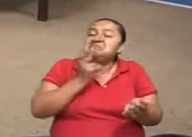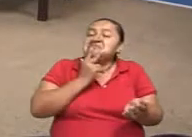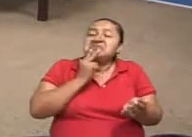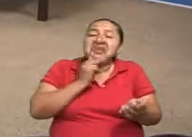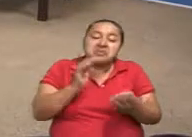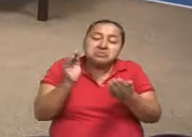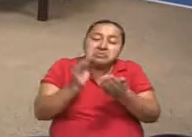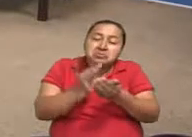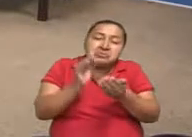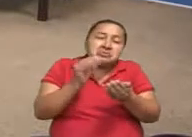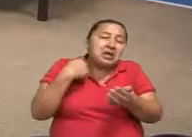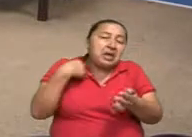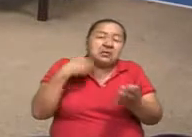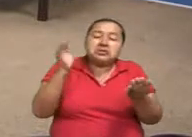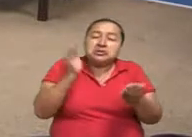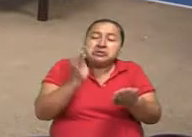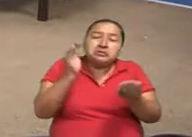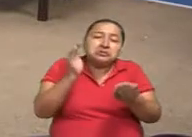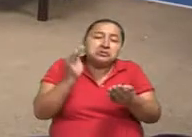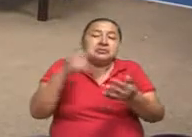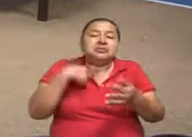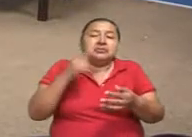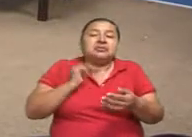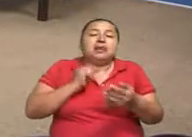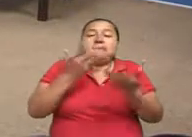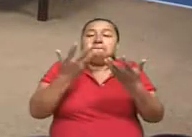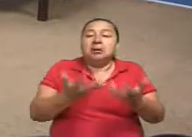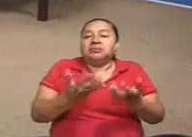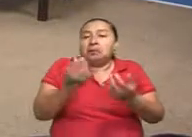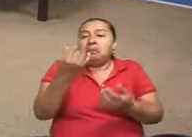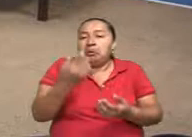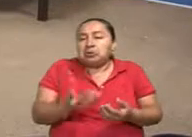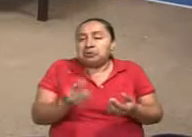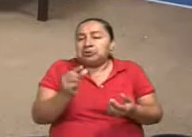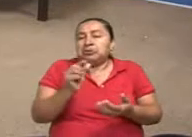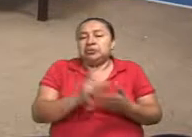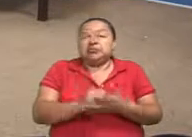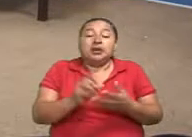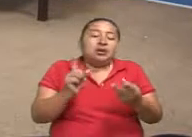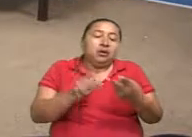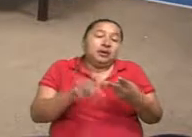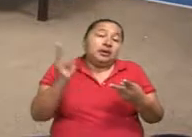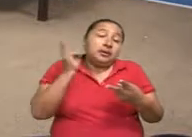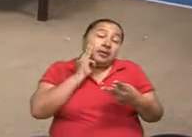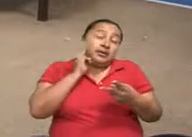que nos llevan a una criptorquidia. Bajo peso. Así es. La madre con